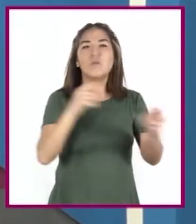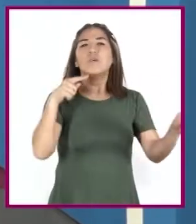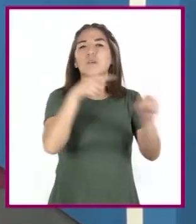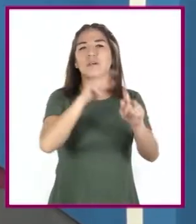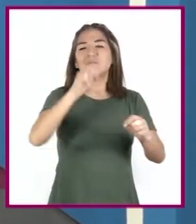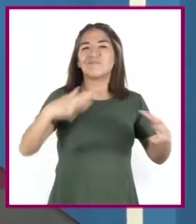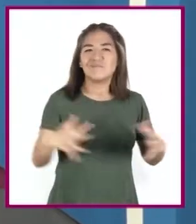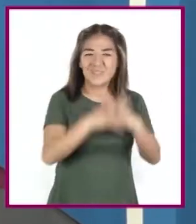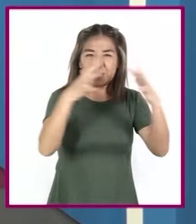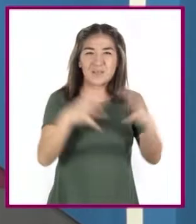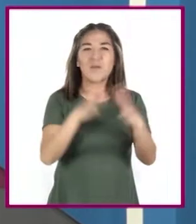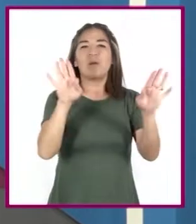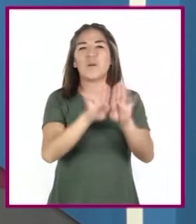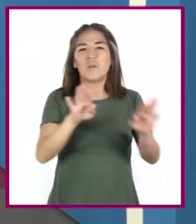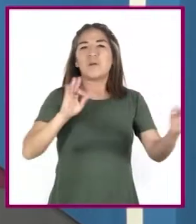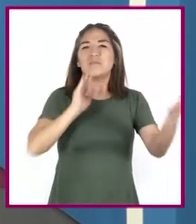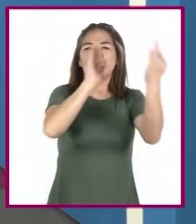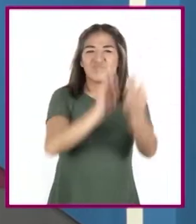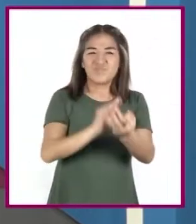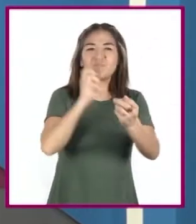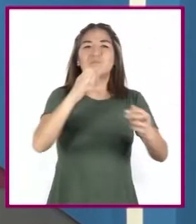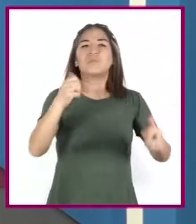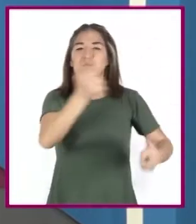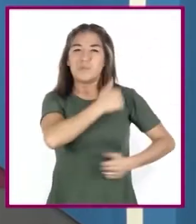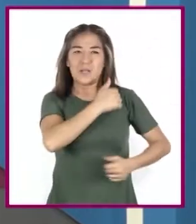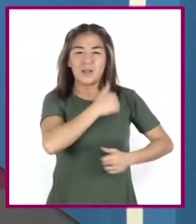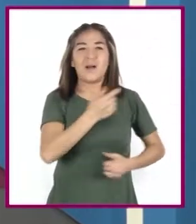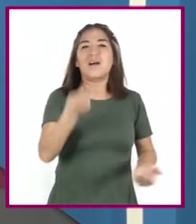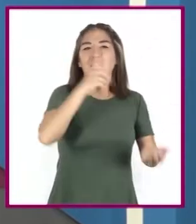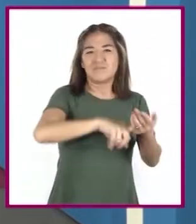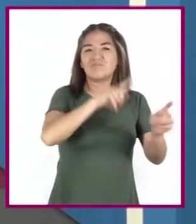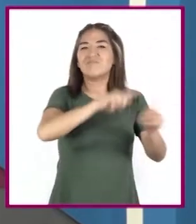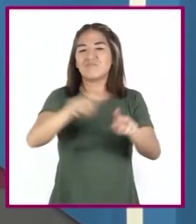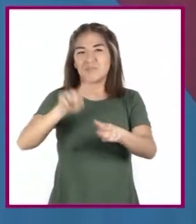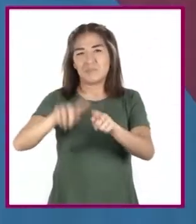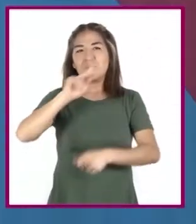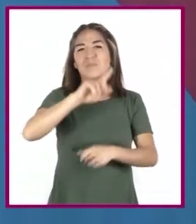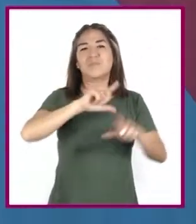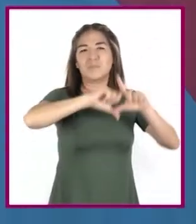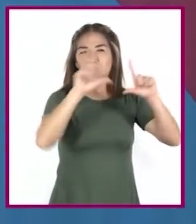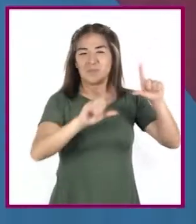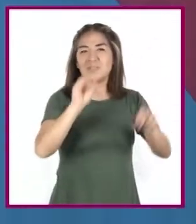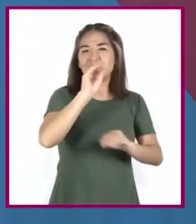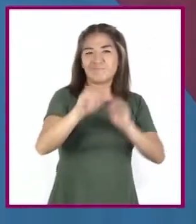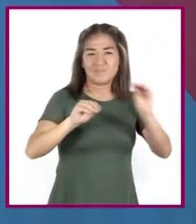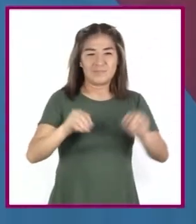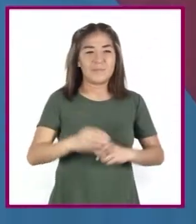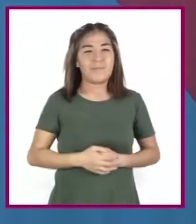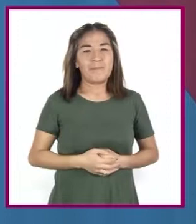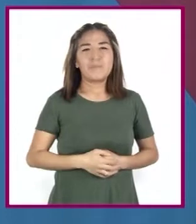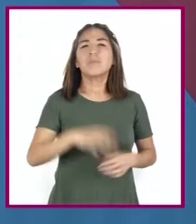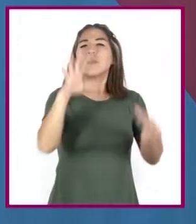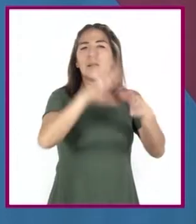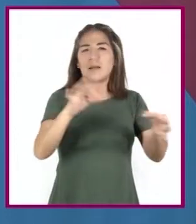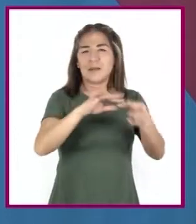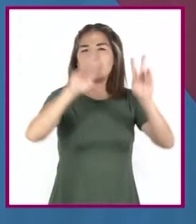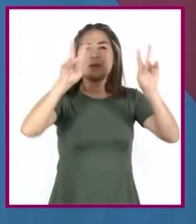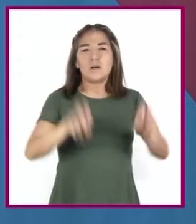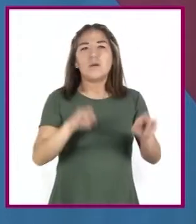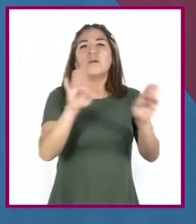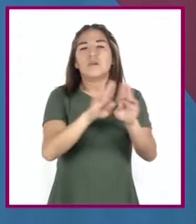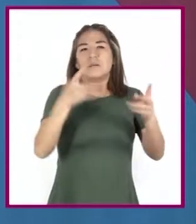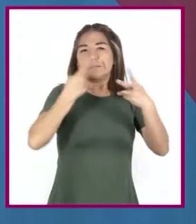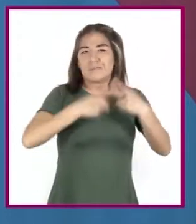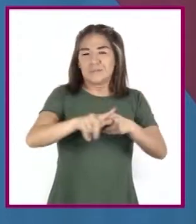por guerras y enfrentamientos militares que se dieron en diversas latitudes. Para clarificar el tema, empecemos con